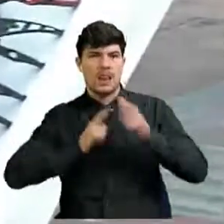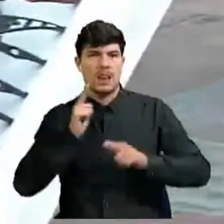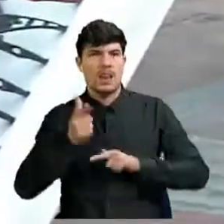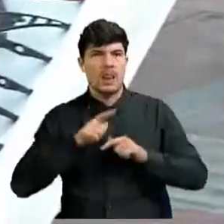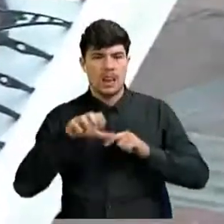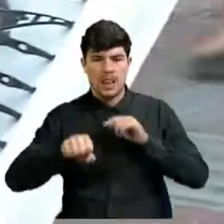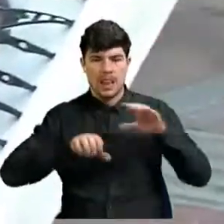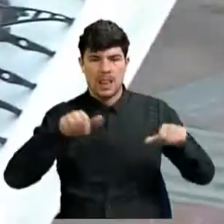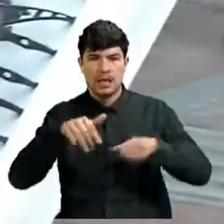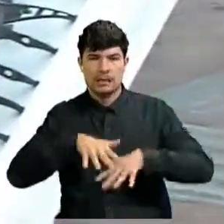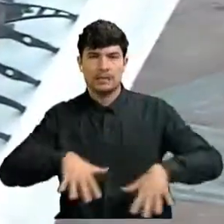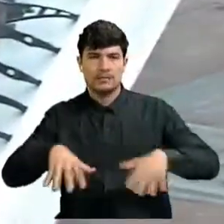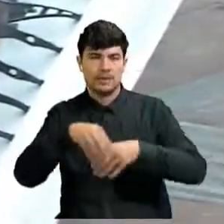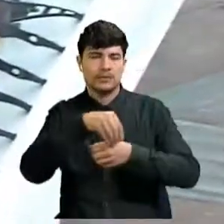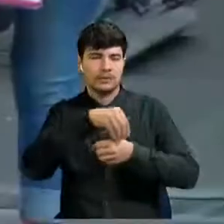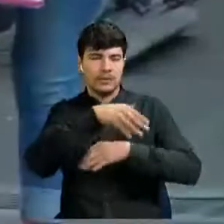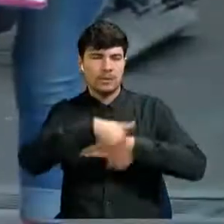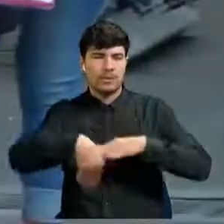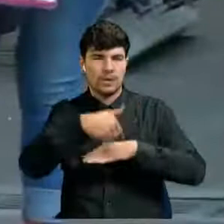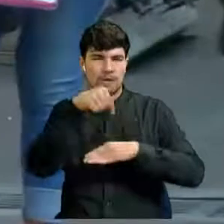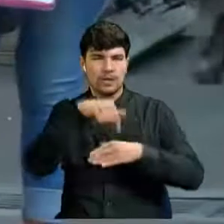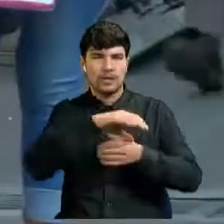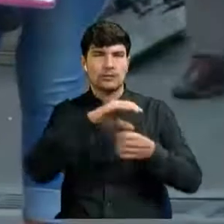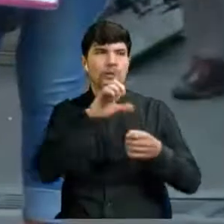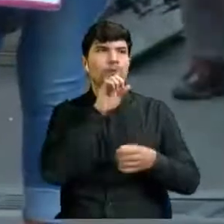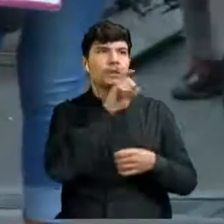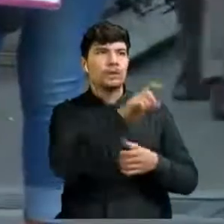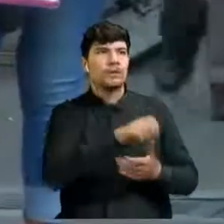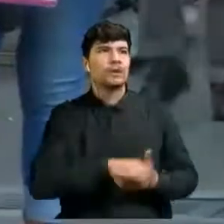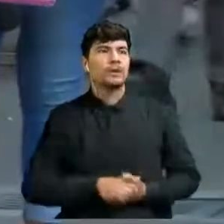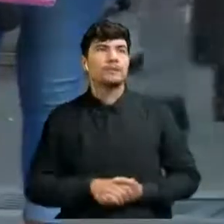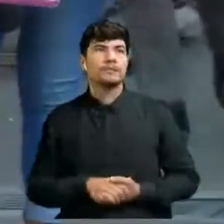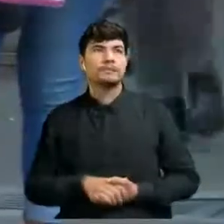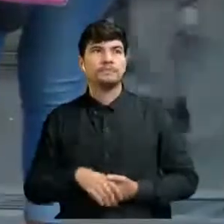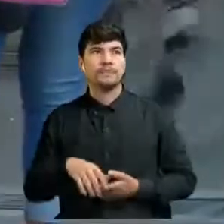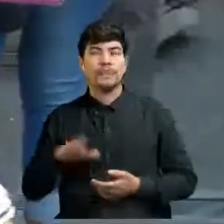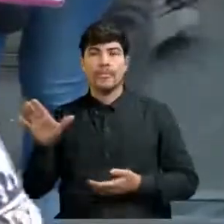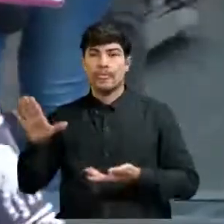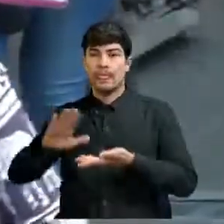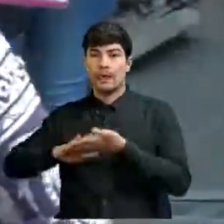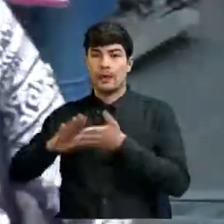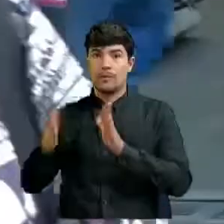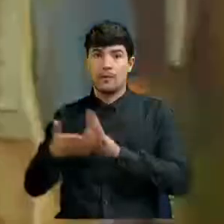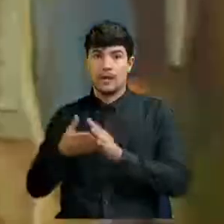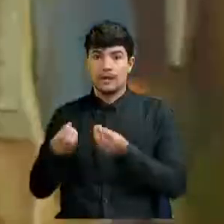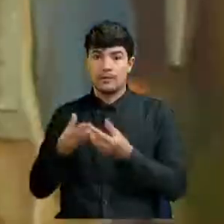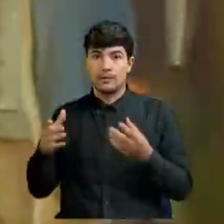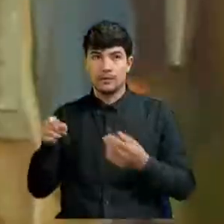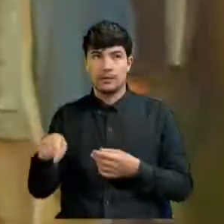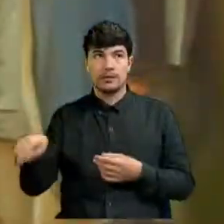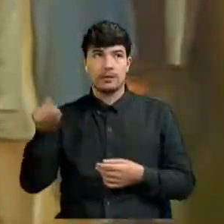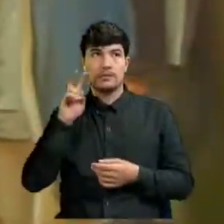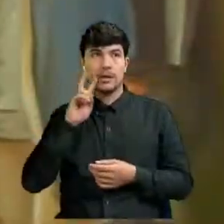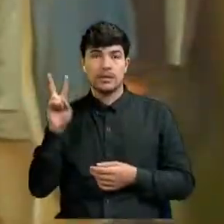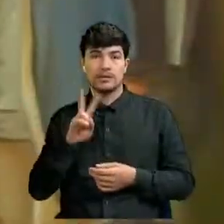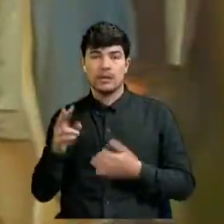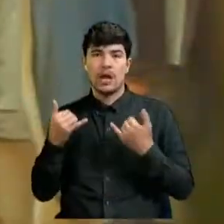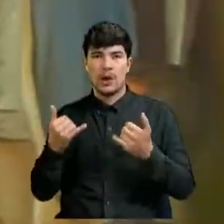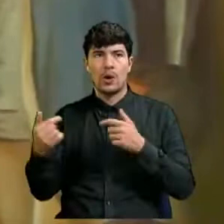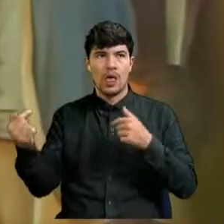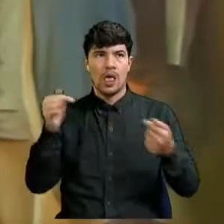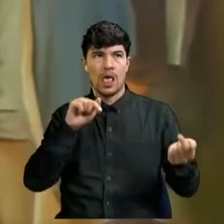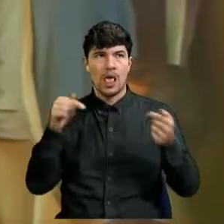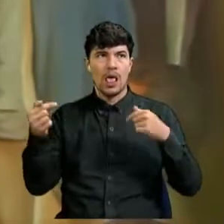con los vendedores ambulantes de bucaramanga hemos encontrado quejas de venezolanos que hoy están disputando un